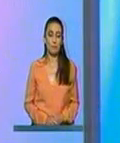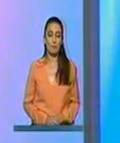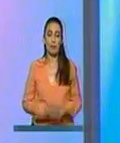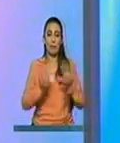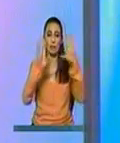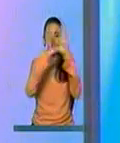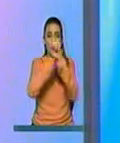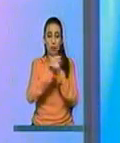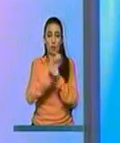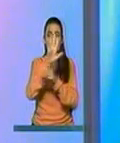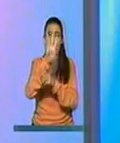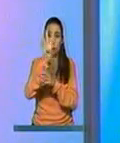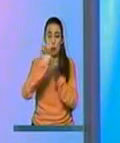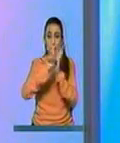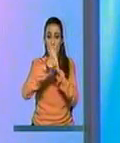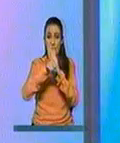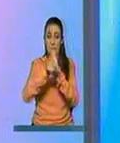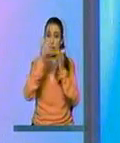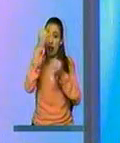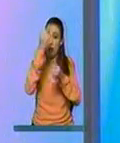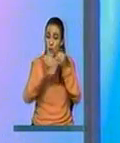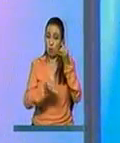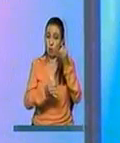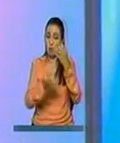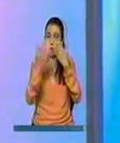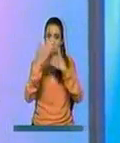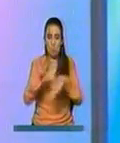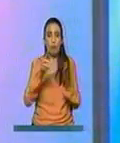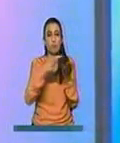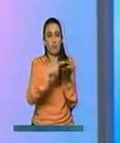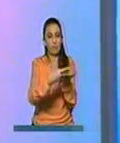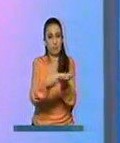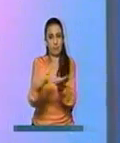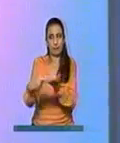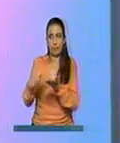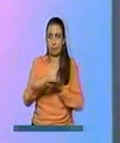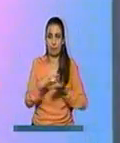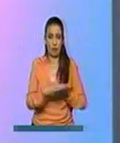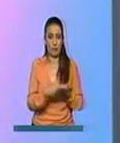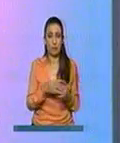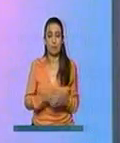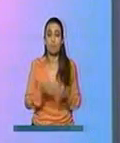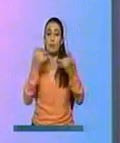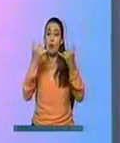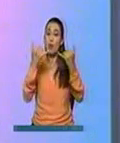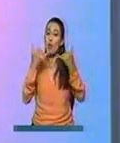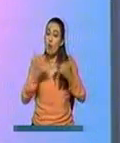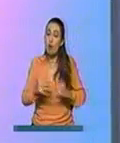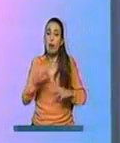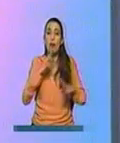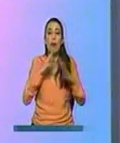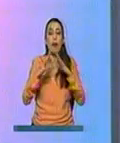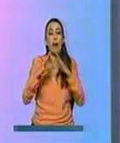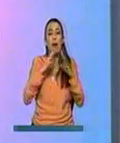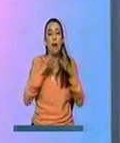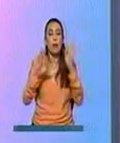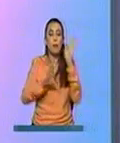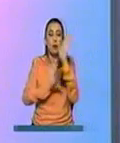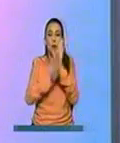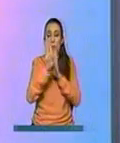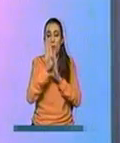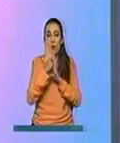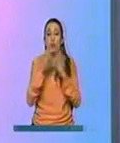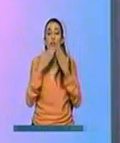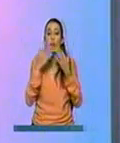21 horas con 54 minutos, estamos en el tercer y último bloque de Ecuador al Futuro. Hoy hablamos sobre el desarrollo de